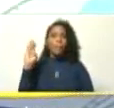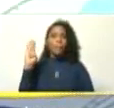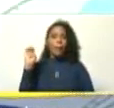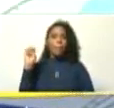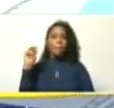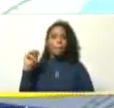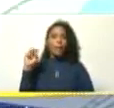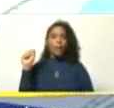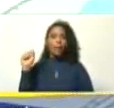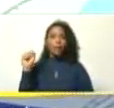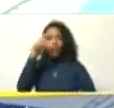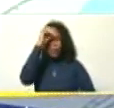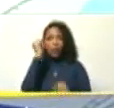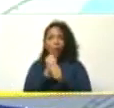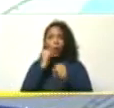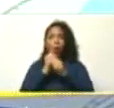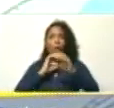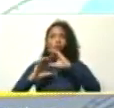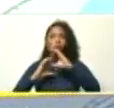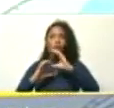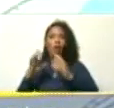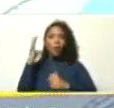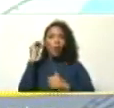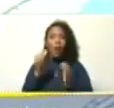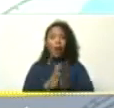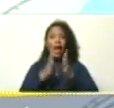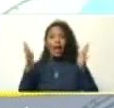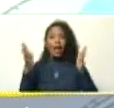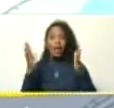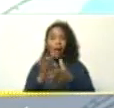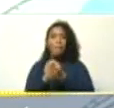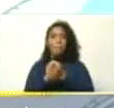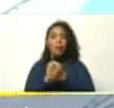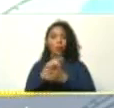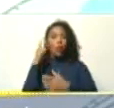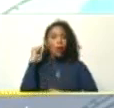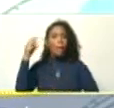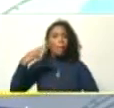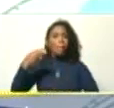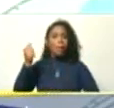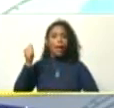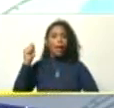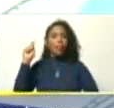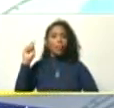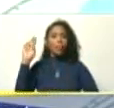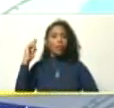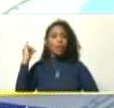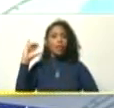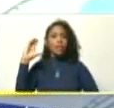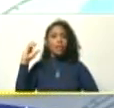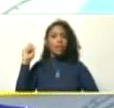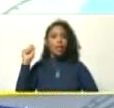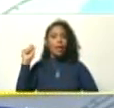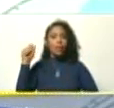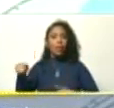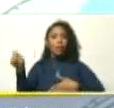Gestión Comunicacional, a la gran Patricia Villegas, me dice que está aquí, de